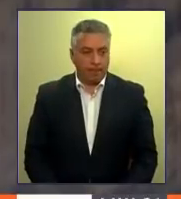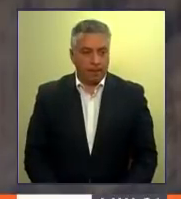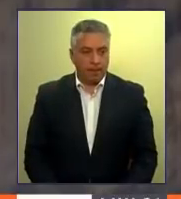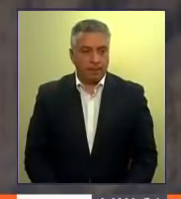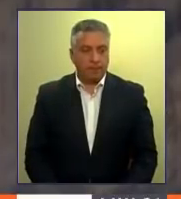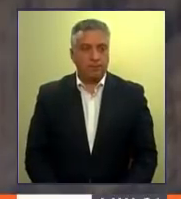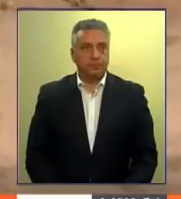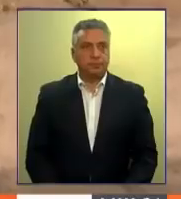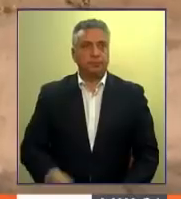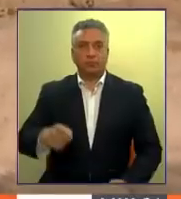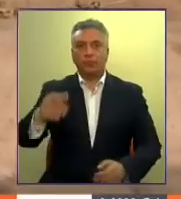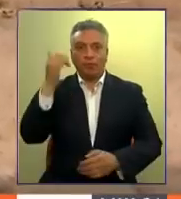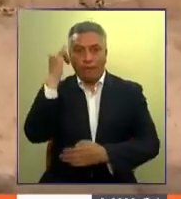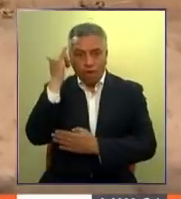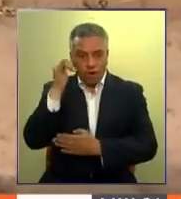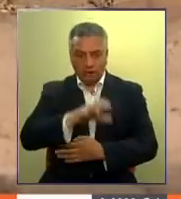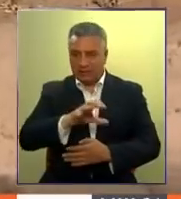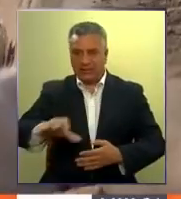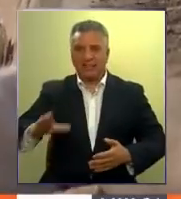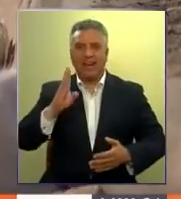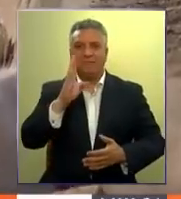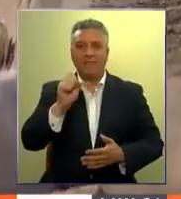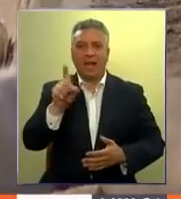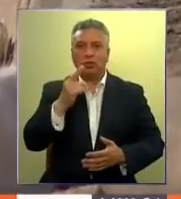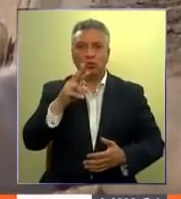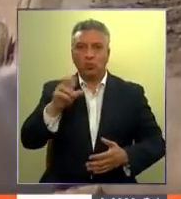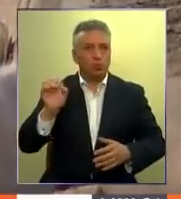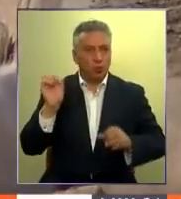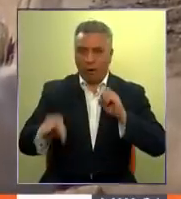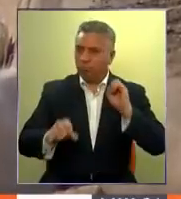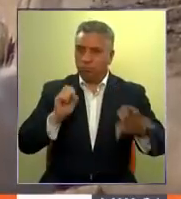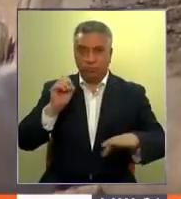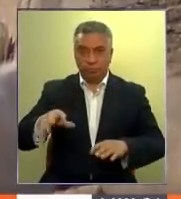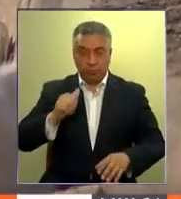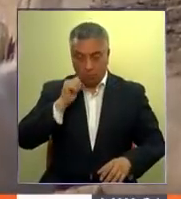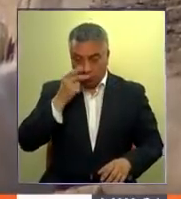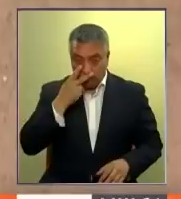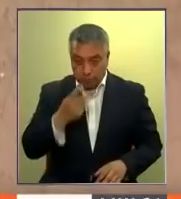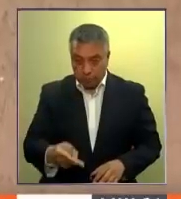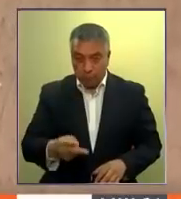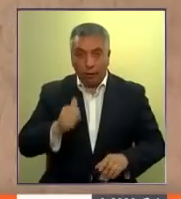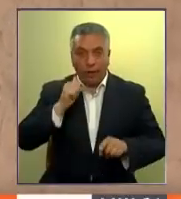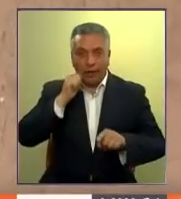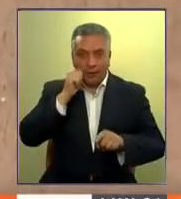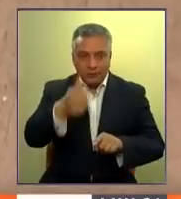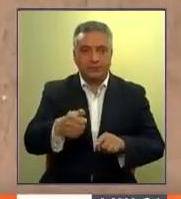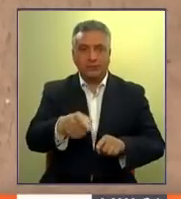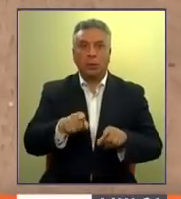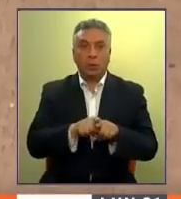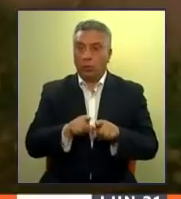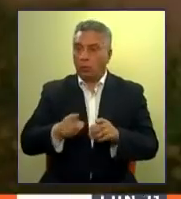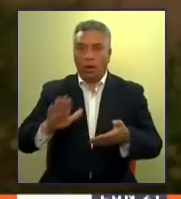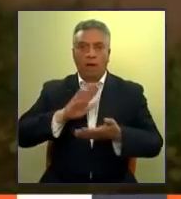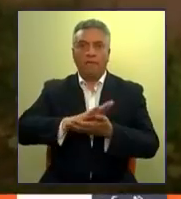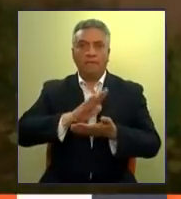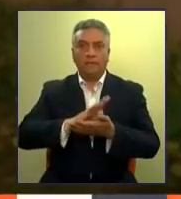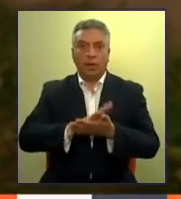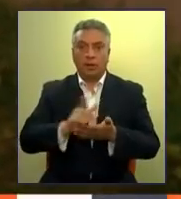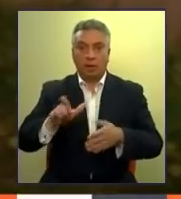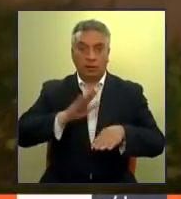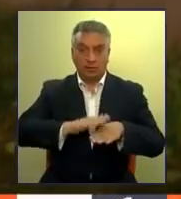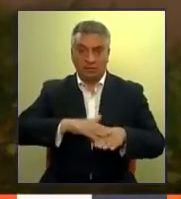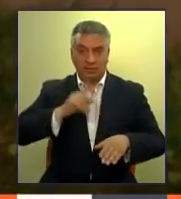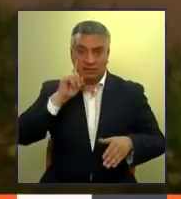botellas y gran cantidad de basura es lo que se puede encontrar al día siguiente de uno de estos eventos clandestinos la desesperación hizo que